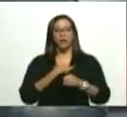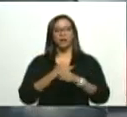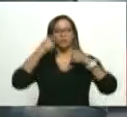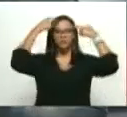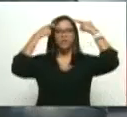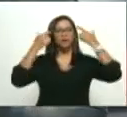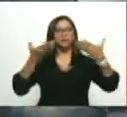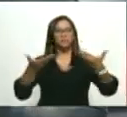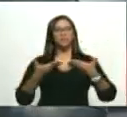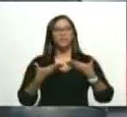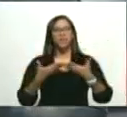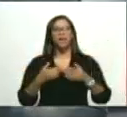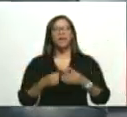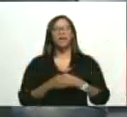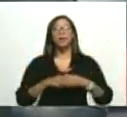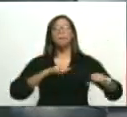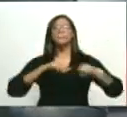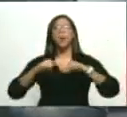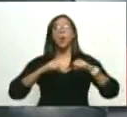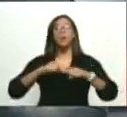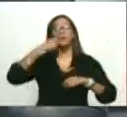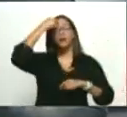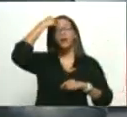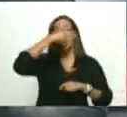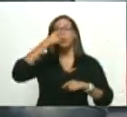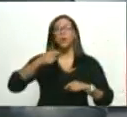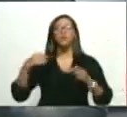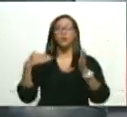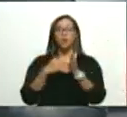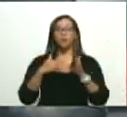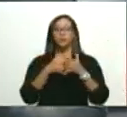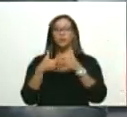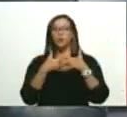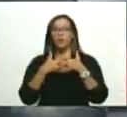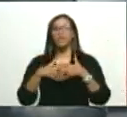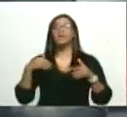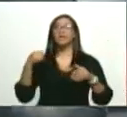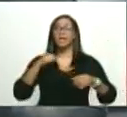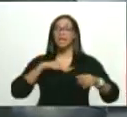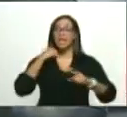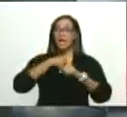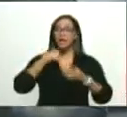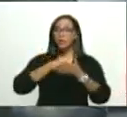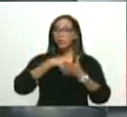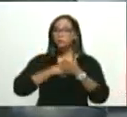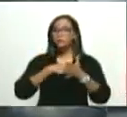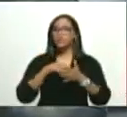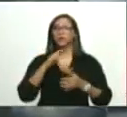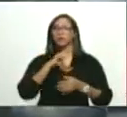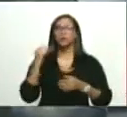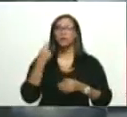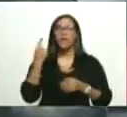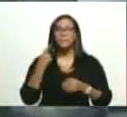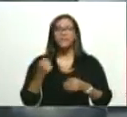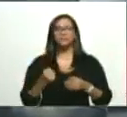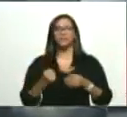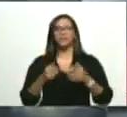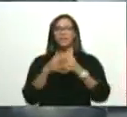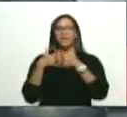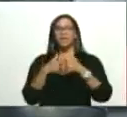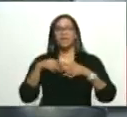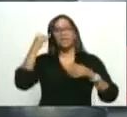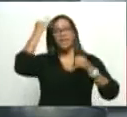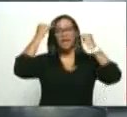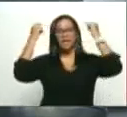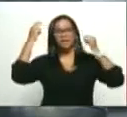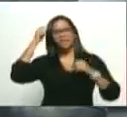legó, es el hecho de movilizar al pueblo en contra del imperialismo. O sea, que la lucha contra el imperialismo no se trata de ideas y de teorías, sino que el